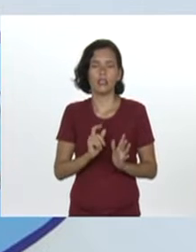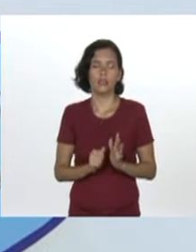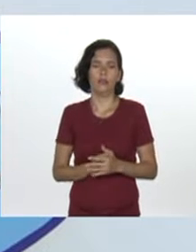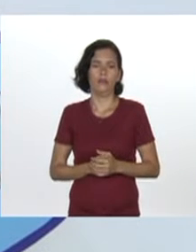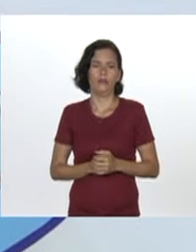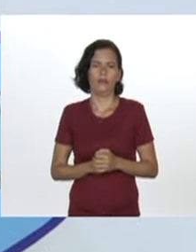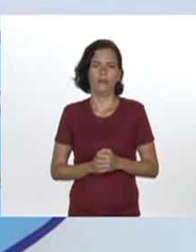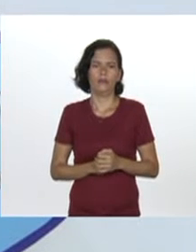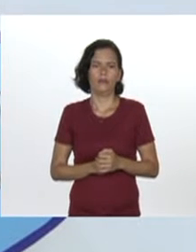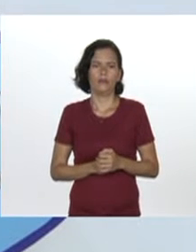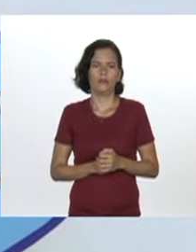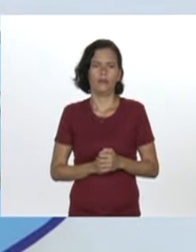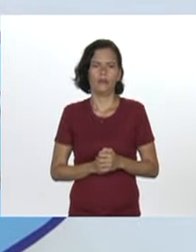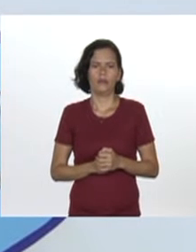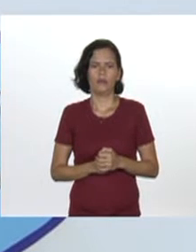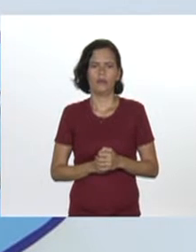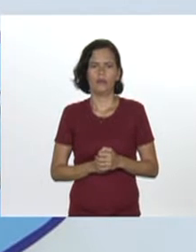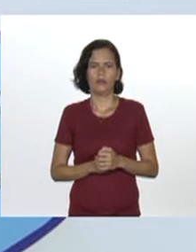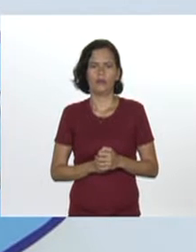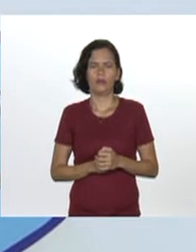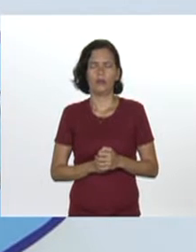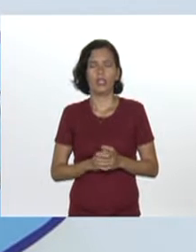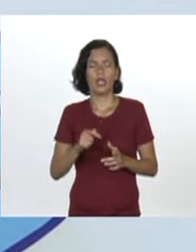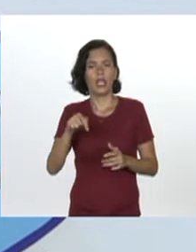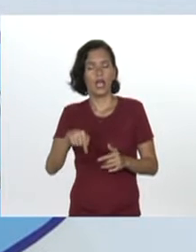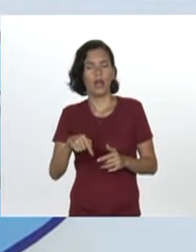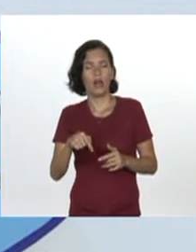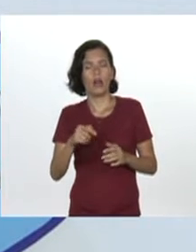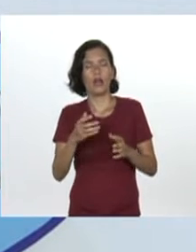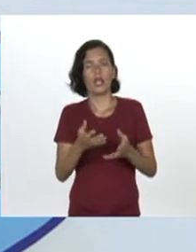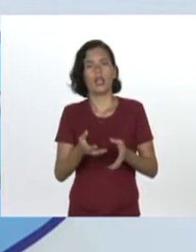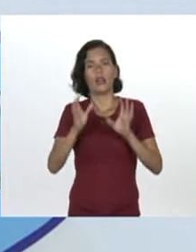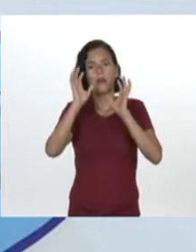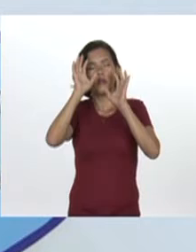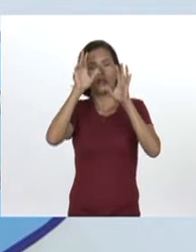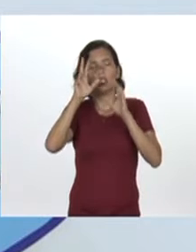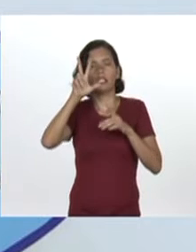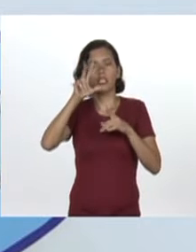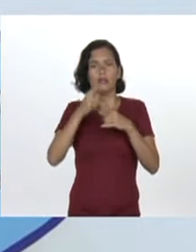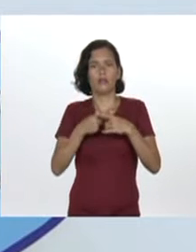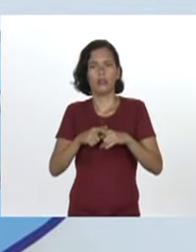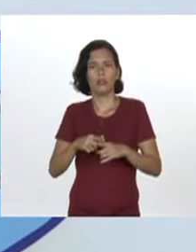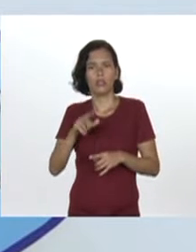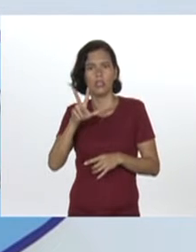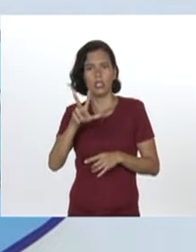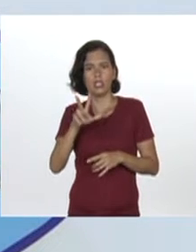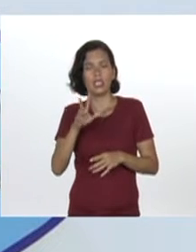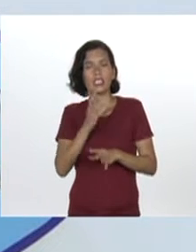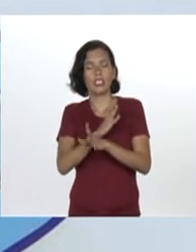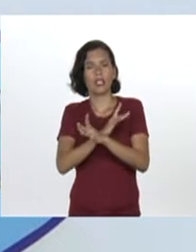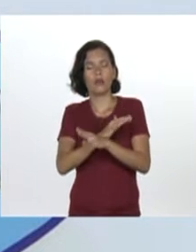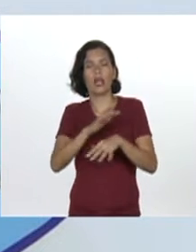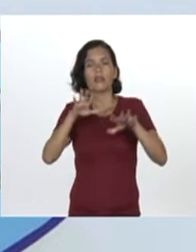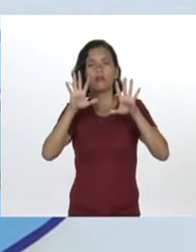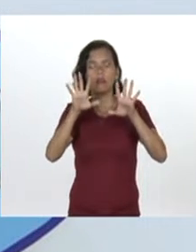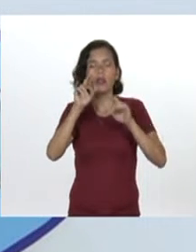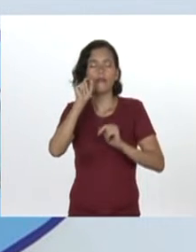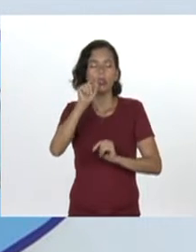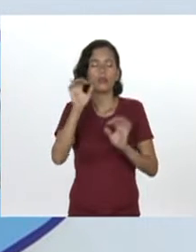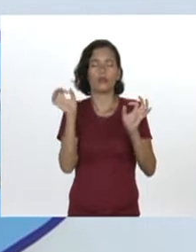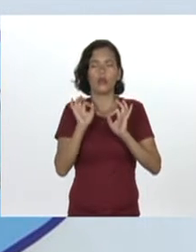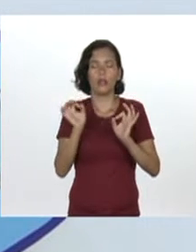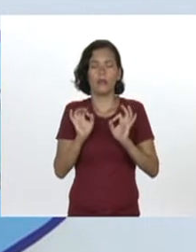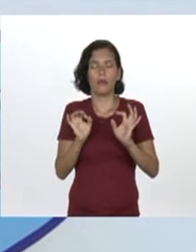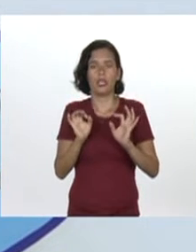lo transfieras a tu conocimiento. Que ahora en el baloncesto 3 versus 3 se juegan 10 minutos nada más. Durante